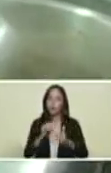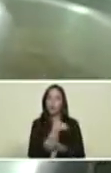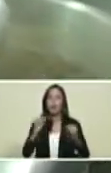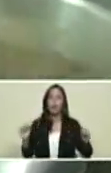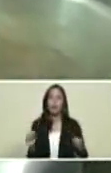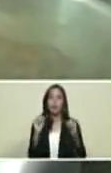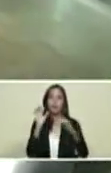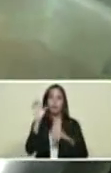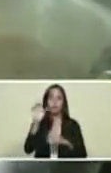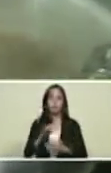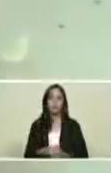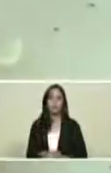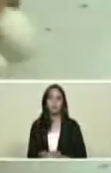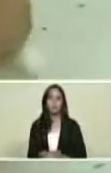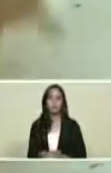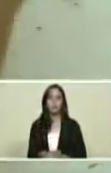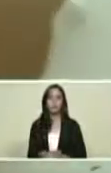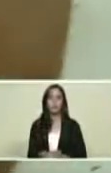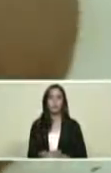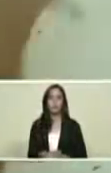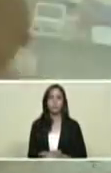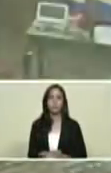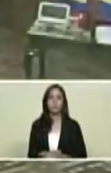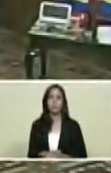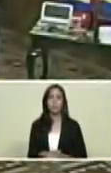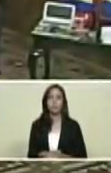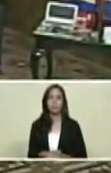la patria! ¡Que viva!